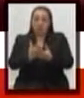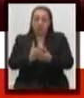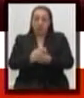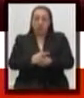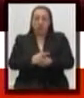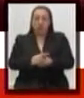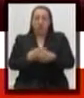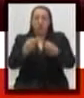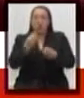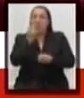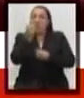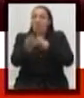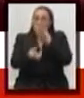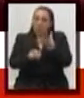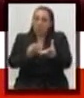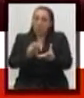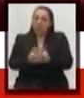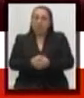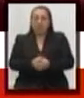como cuenta,